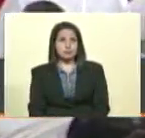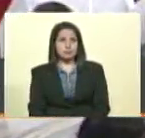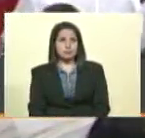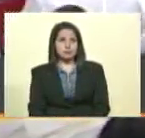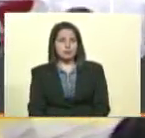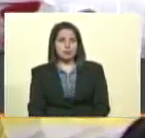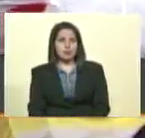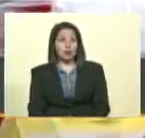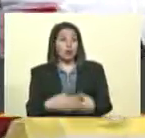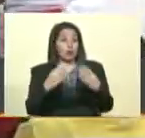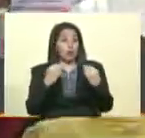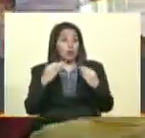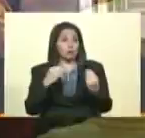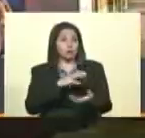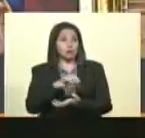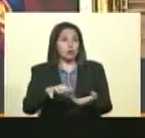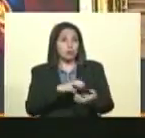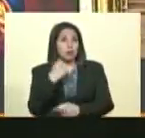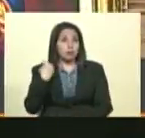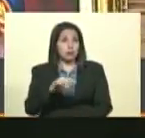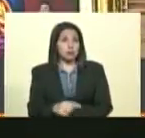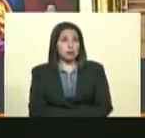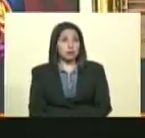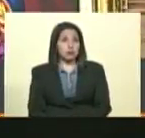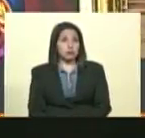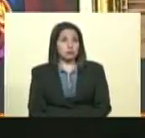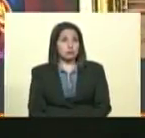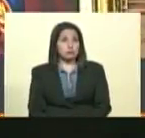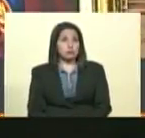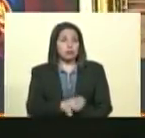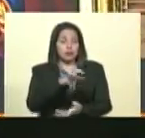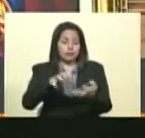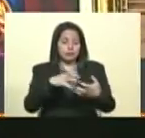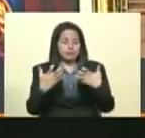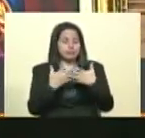Y muchos de los problemas que hoy tenemos, producto de la guerra económica.